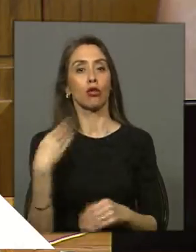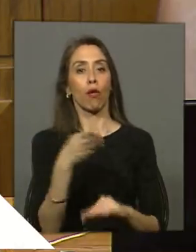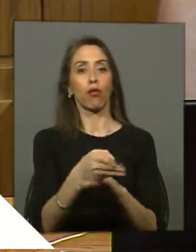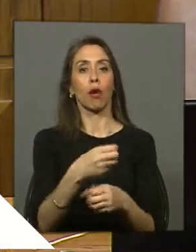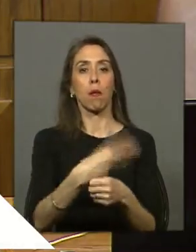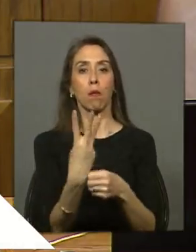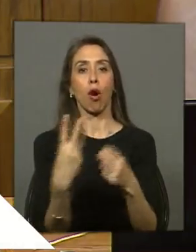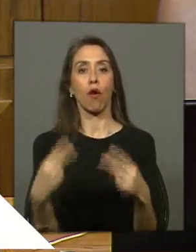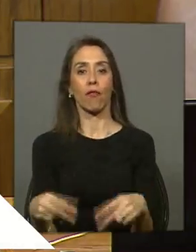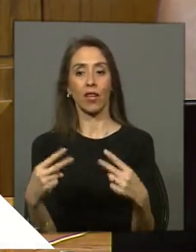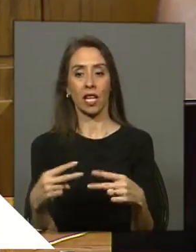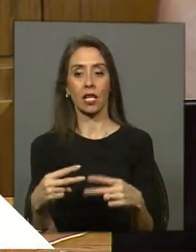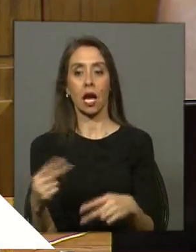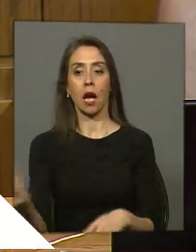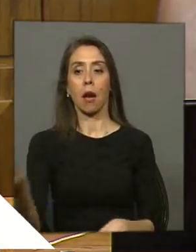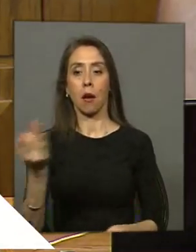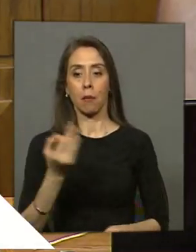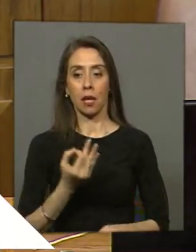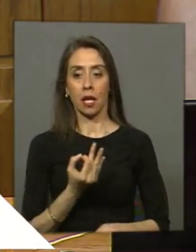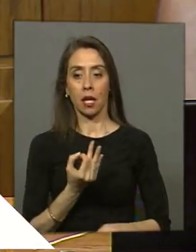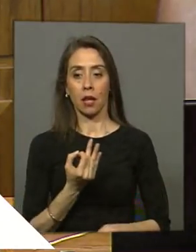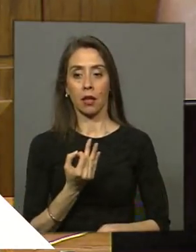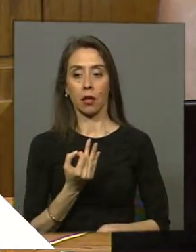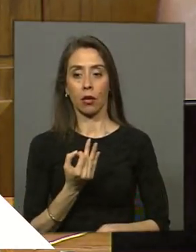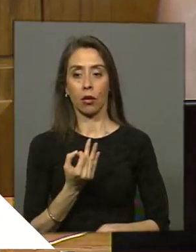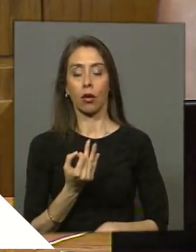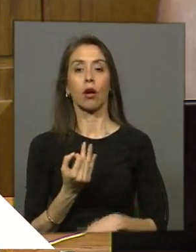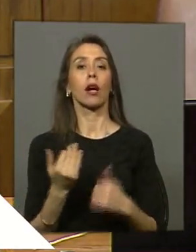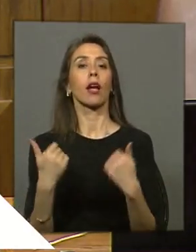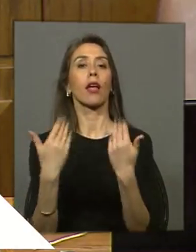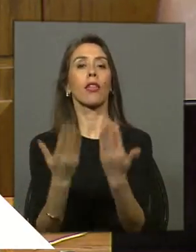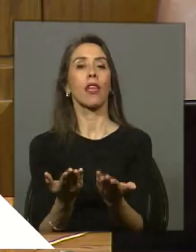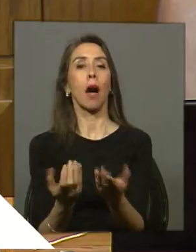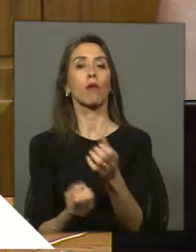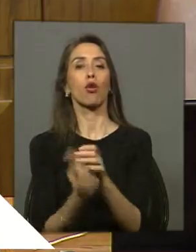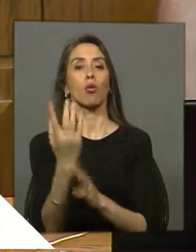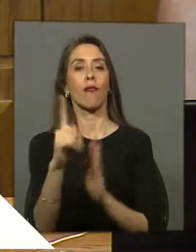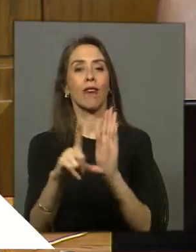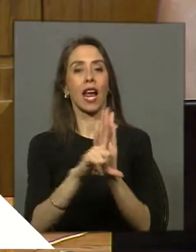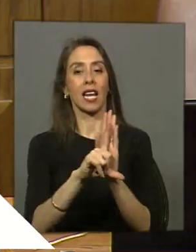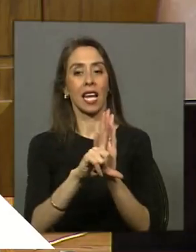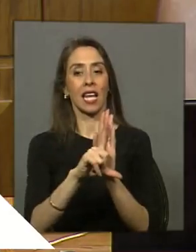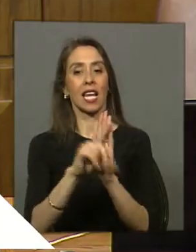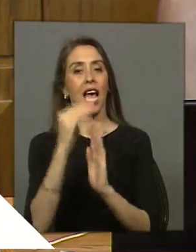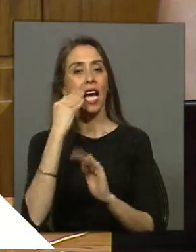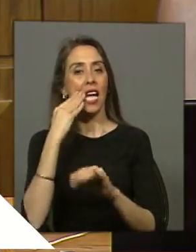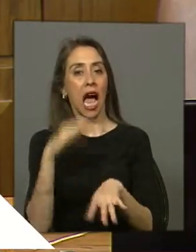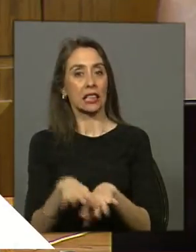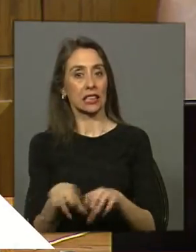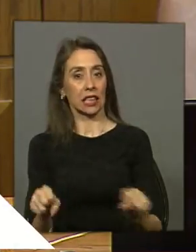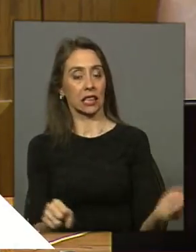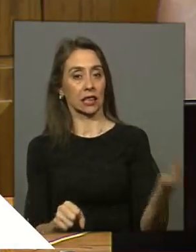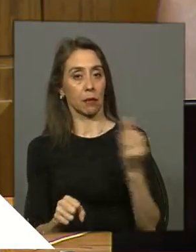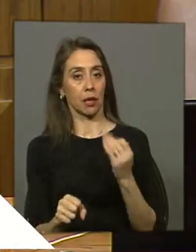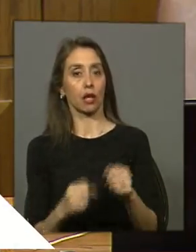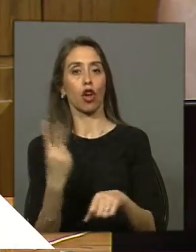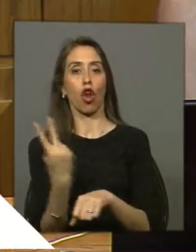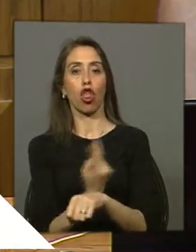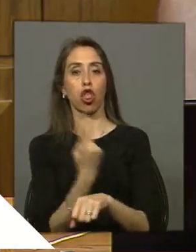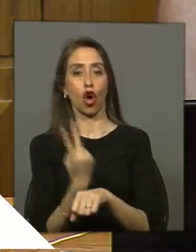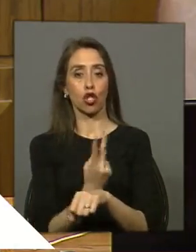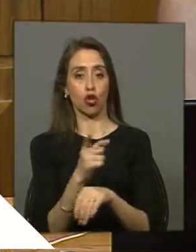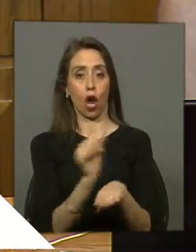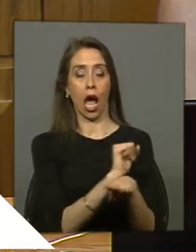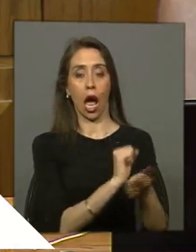de Viña del Mar se me dijo estamos otorgando lo que ya la nueva ley está casi lista. Dos horas tiene usted